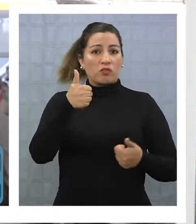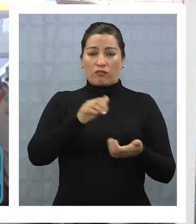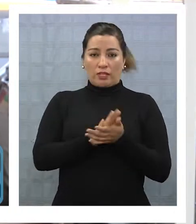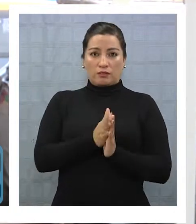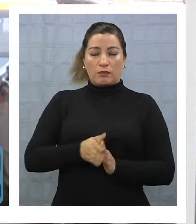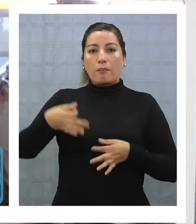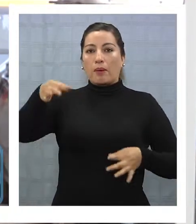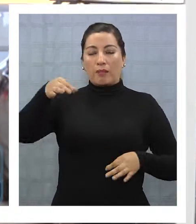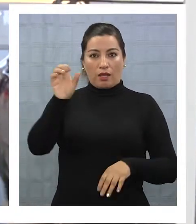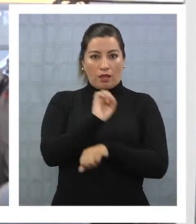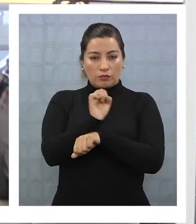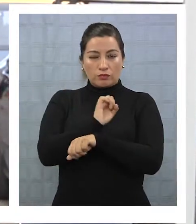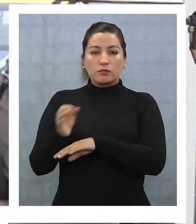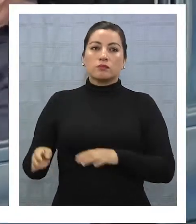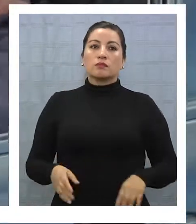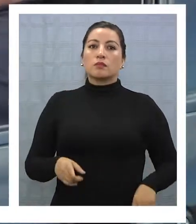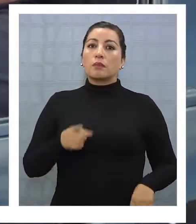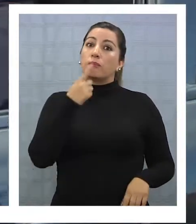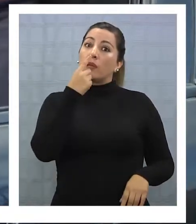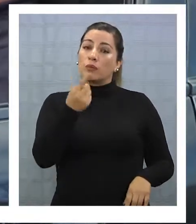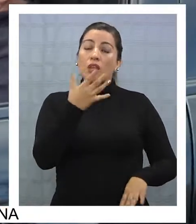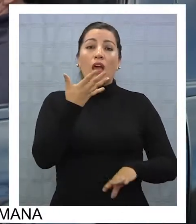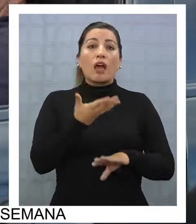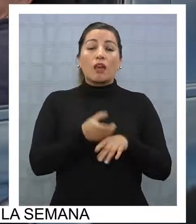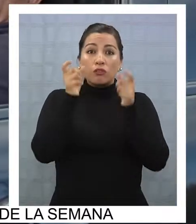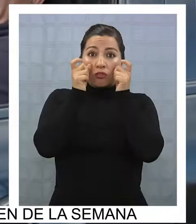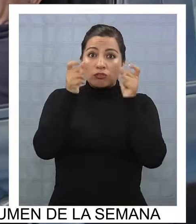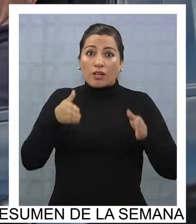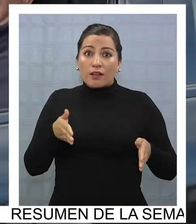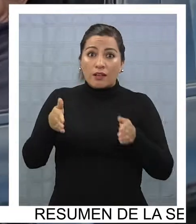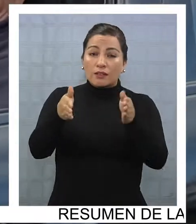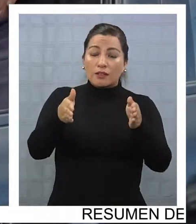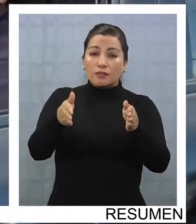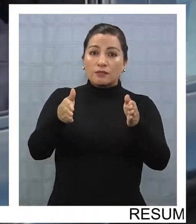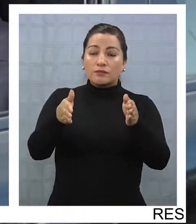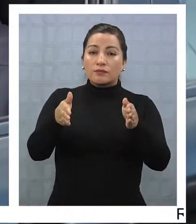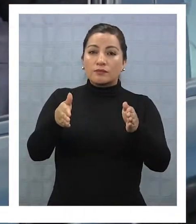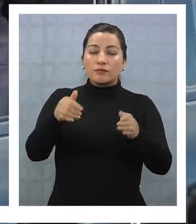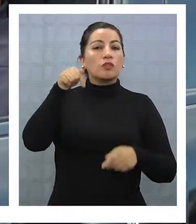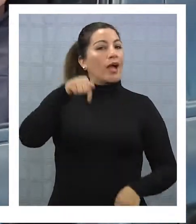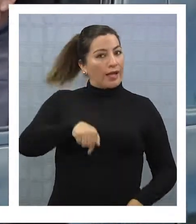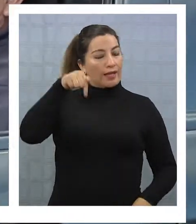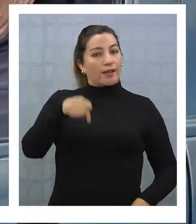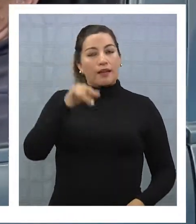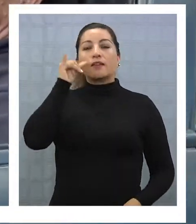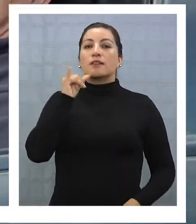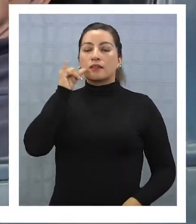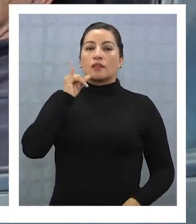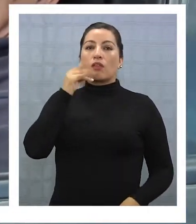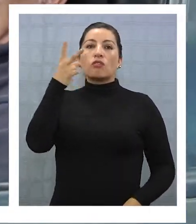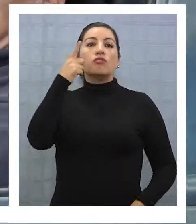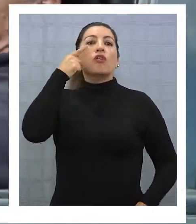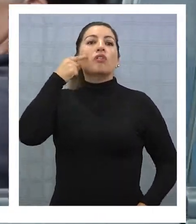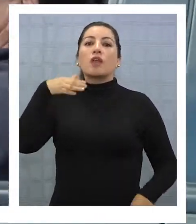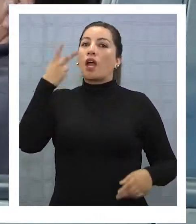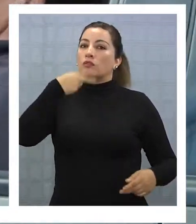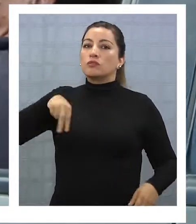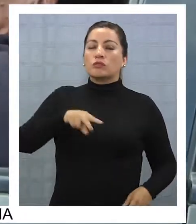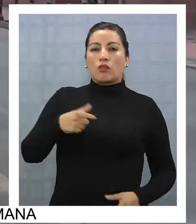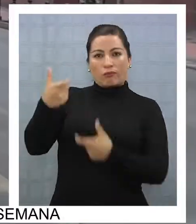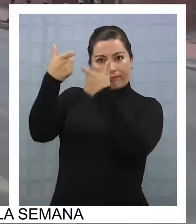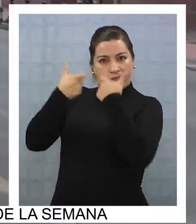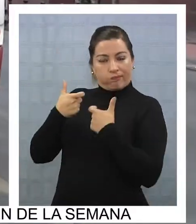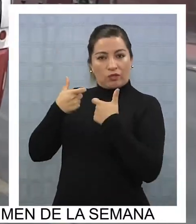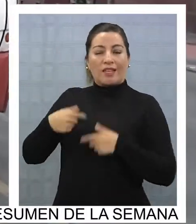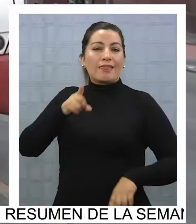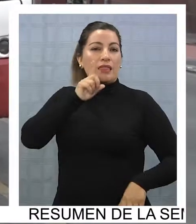vehículo. ¿Ha habido fiscalización en la carretera o en La Tirana? No, acá ya hacen 2 días que lo han fiscalizado, viendo